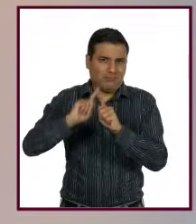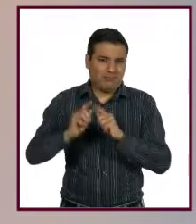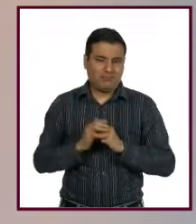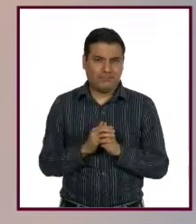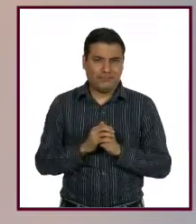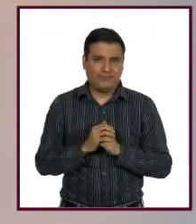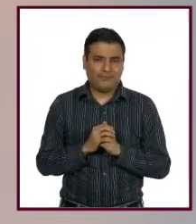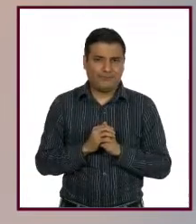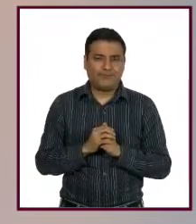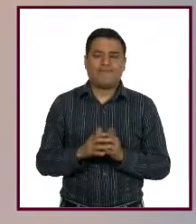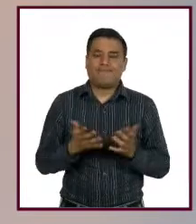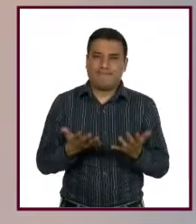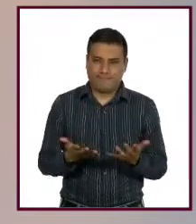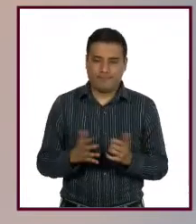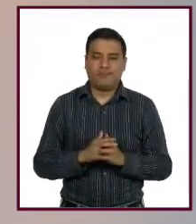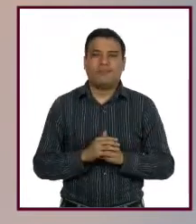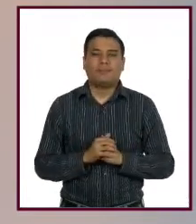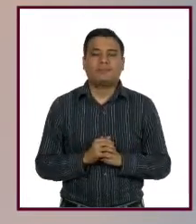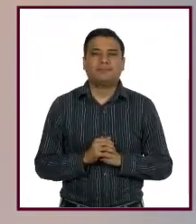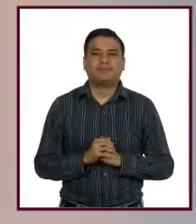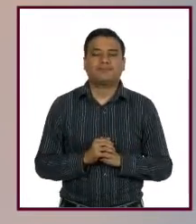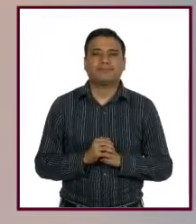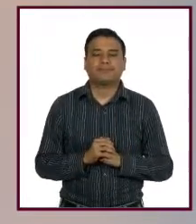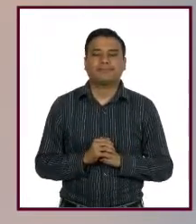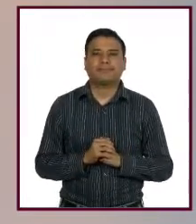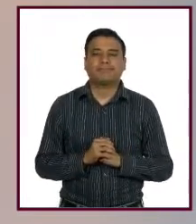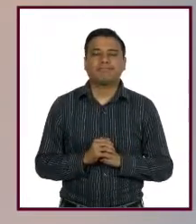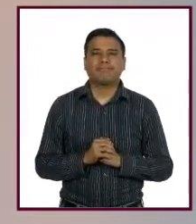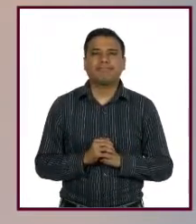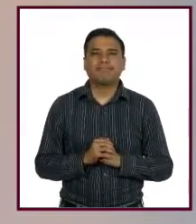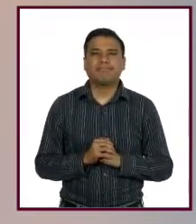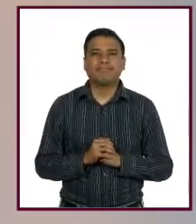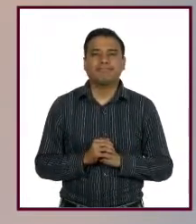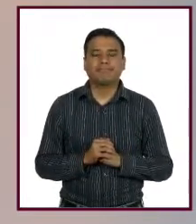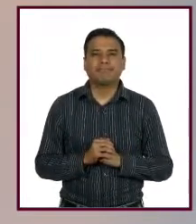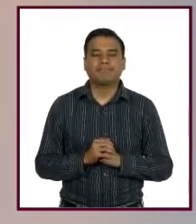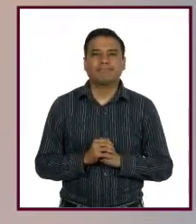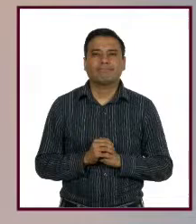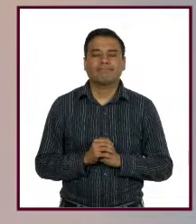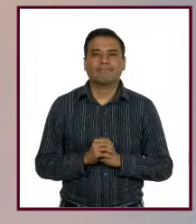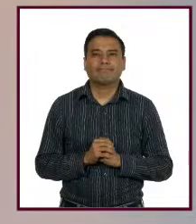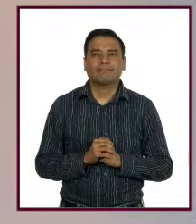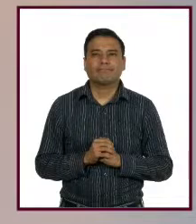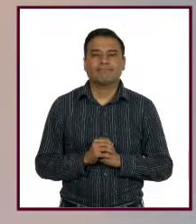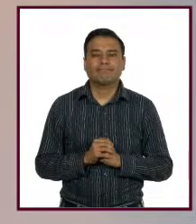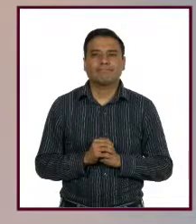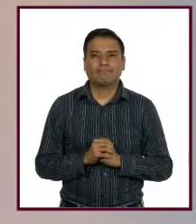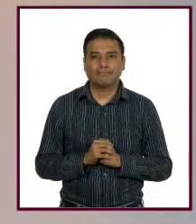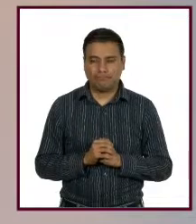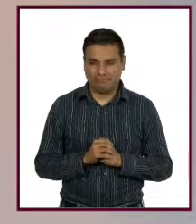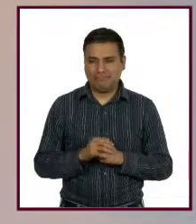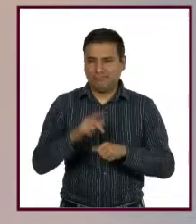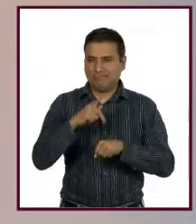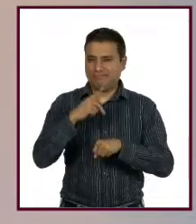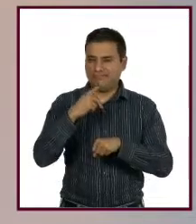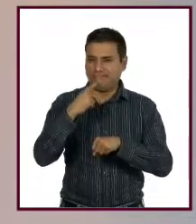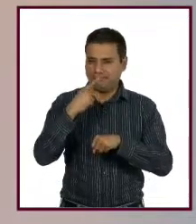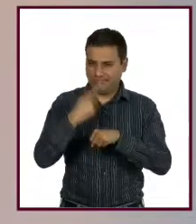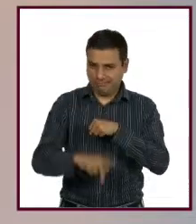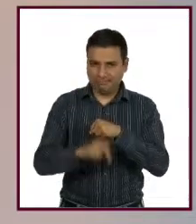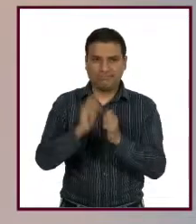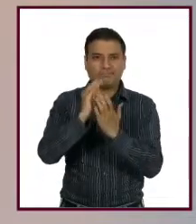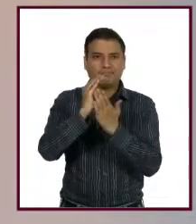elementos. Entonces, algo que nos puede poner en mucho menos riesgo de tener